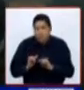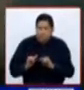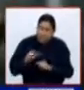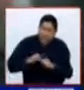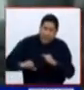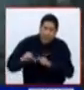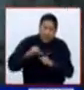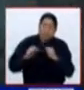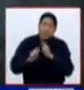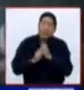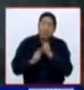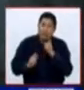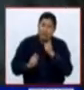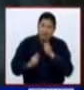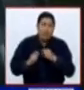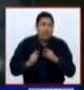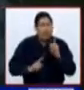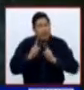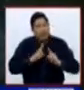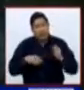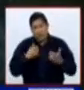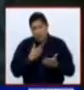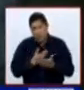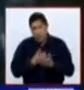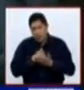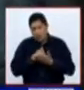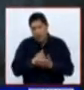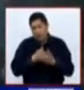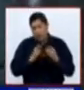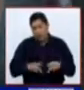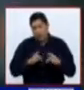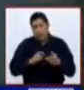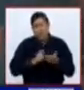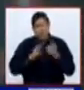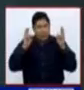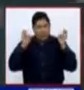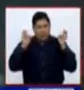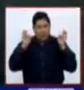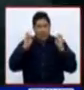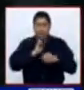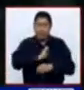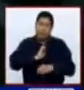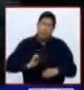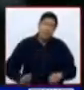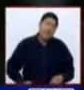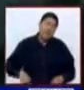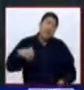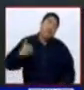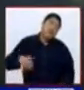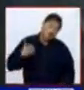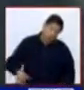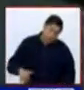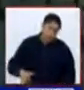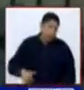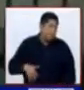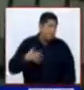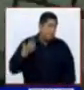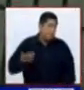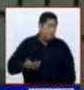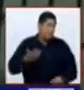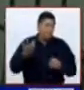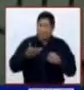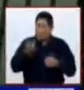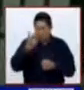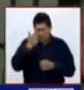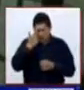la terminal. Pero también hay sectores que llegan para ayudar a estas personas. Y en este caso, la Embajada de Argentina, que está presidida